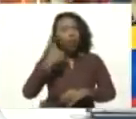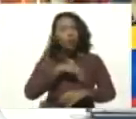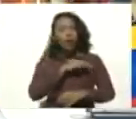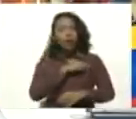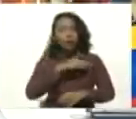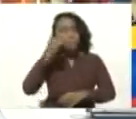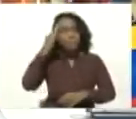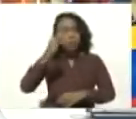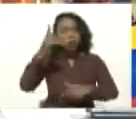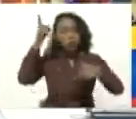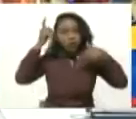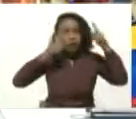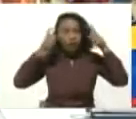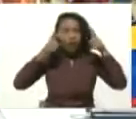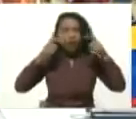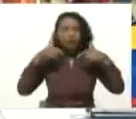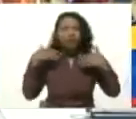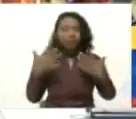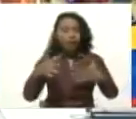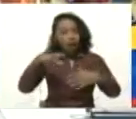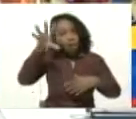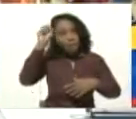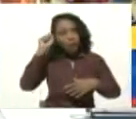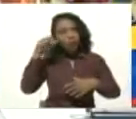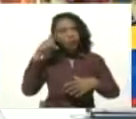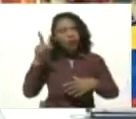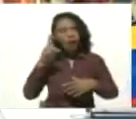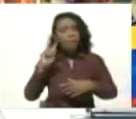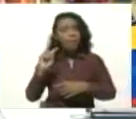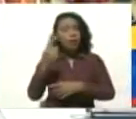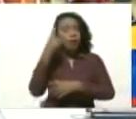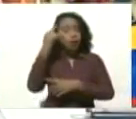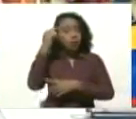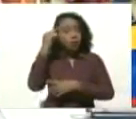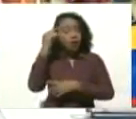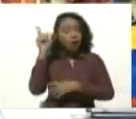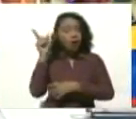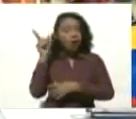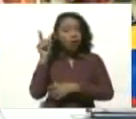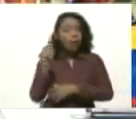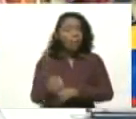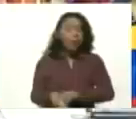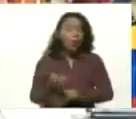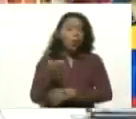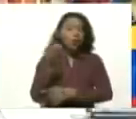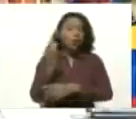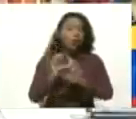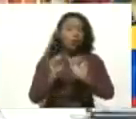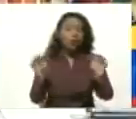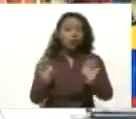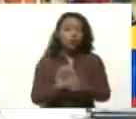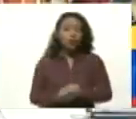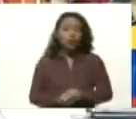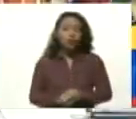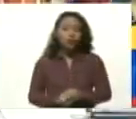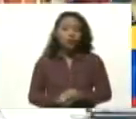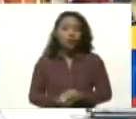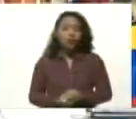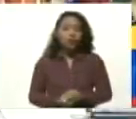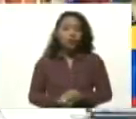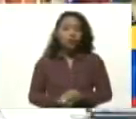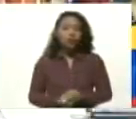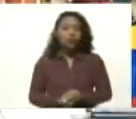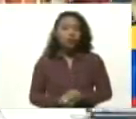Hugo Chávez, que comprendía desde el primer día la importancia de la educación.